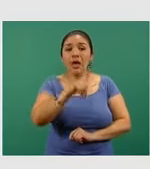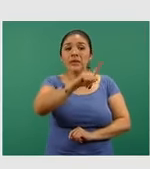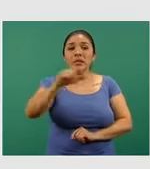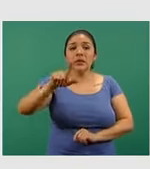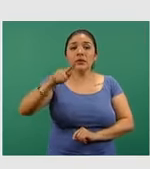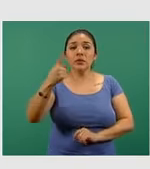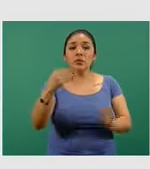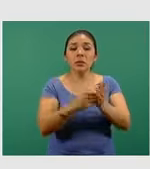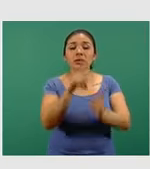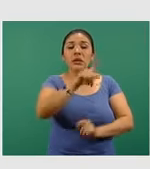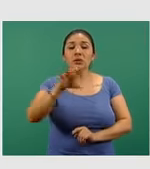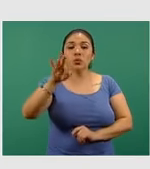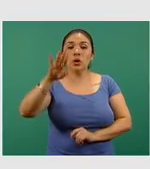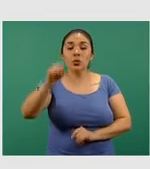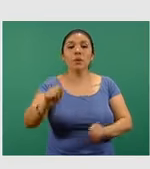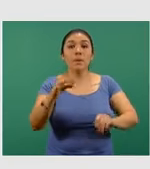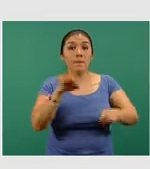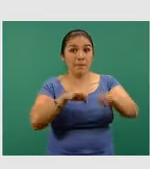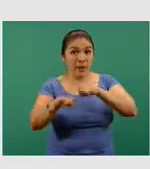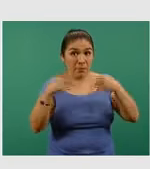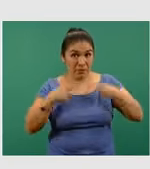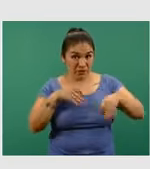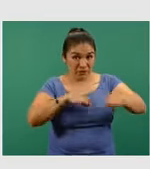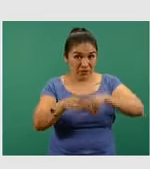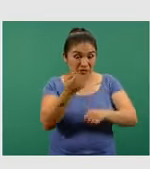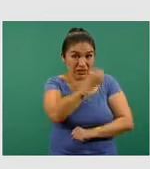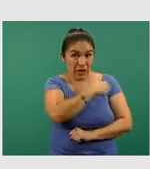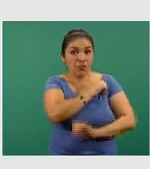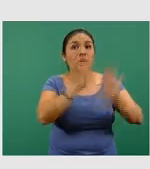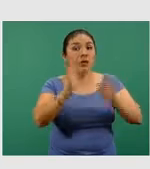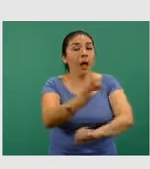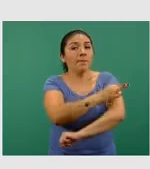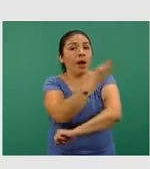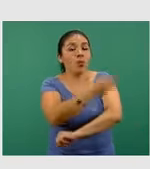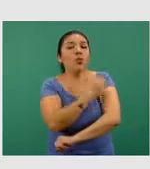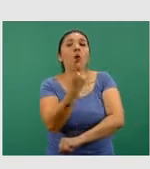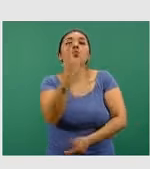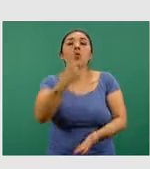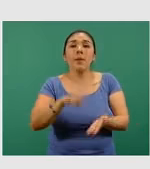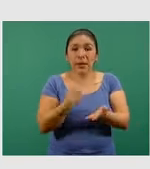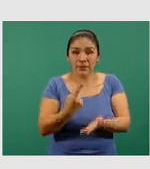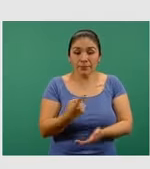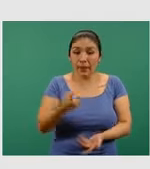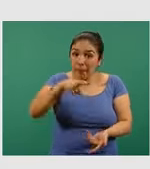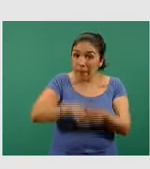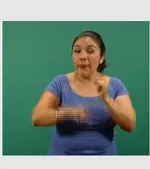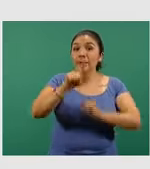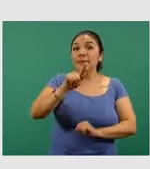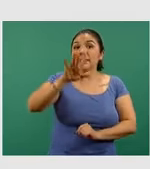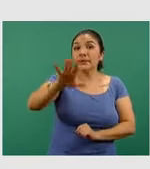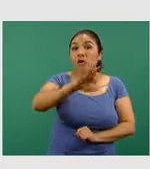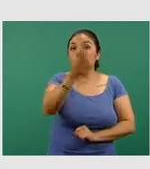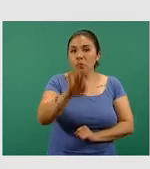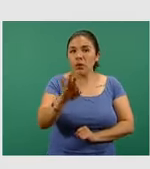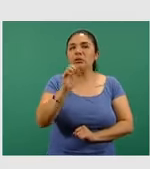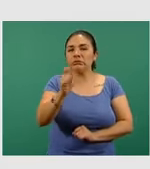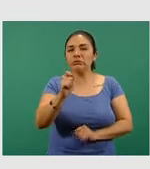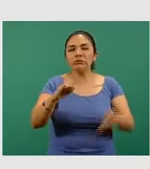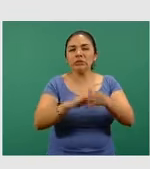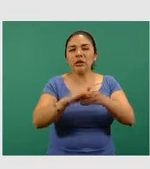771.749 trabajadores de la salud son los que han recibido ya al menos una dosis, y el 75% de estos, o sea